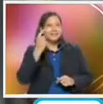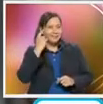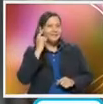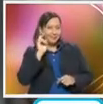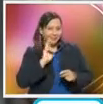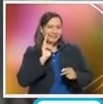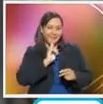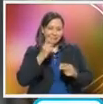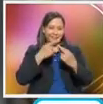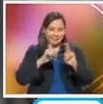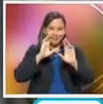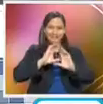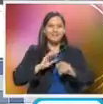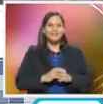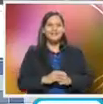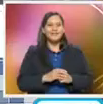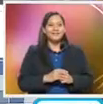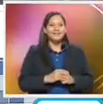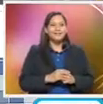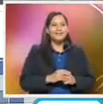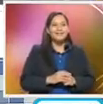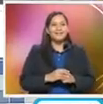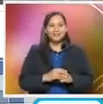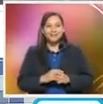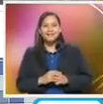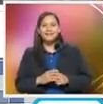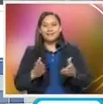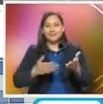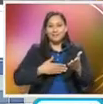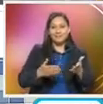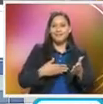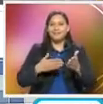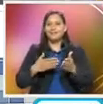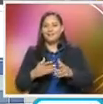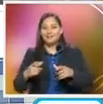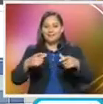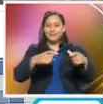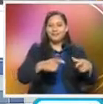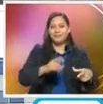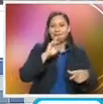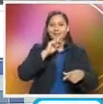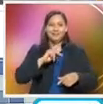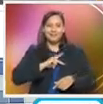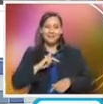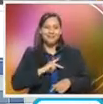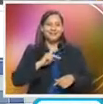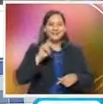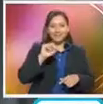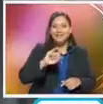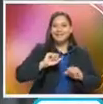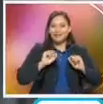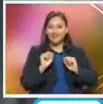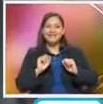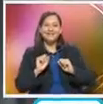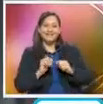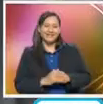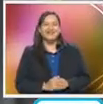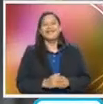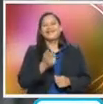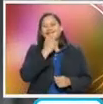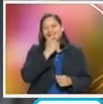empiece. Muy bien rostizados, nos sirve a la mesa. Mi mamá chay.